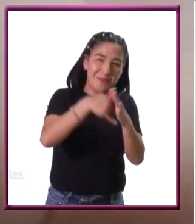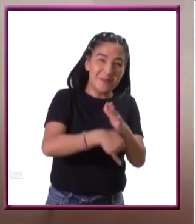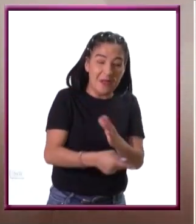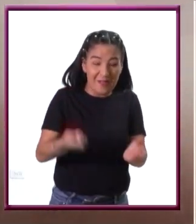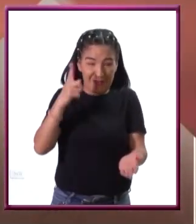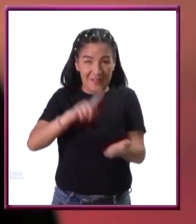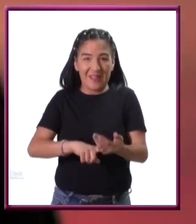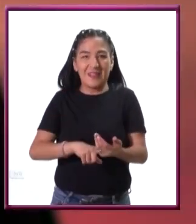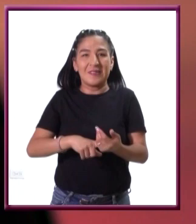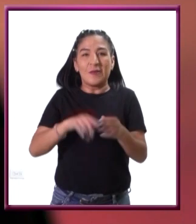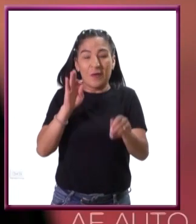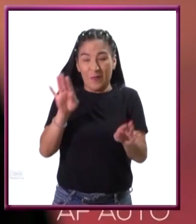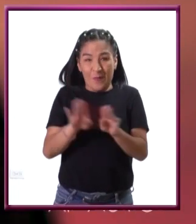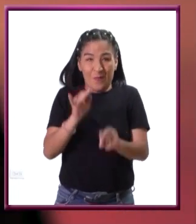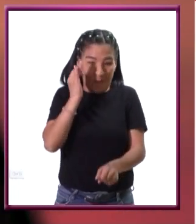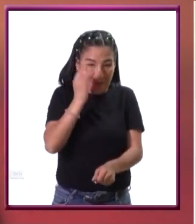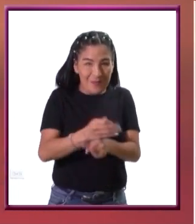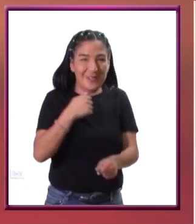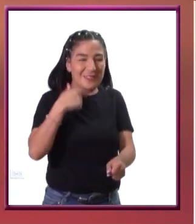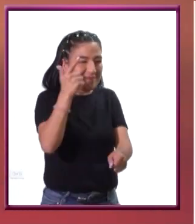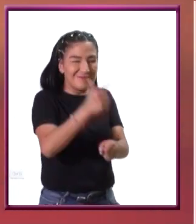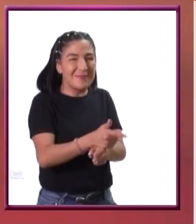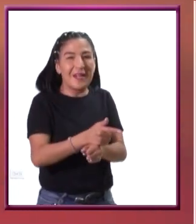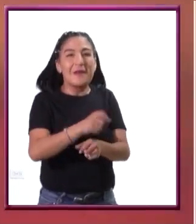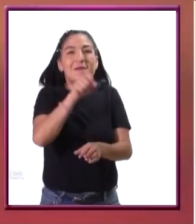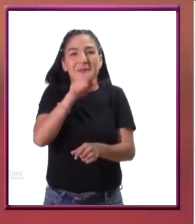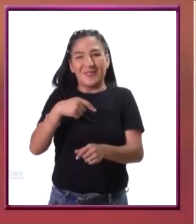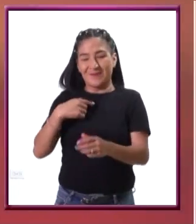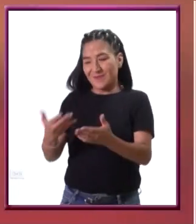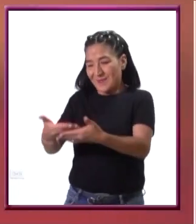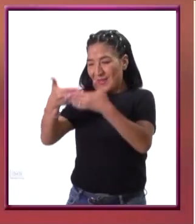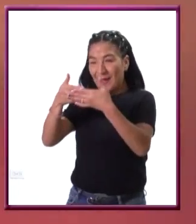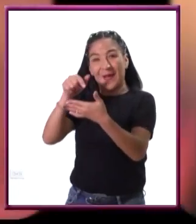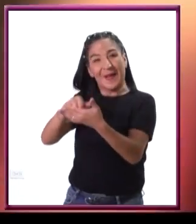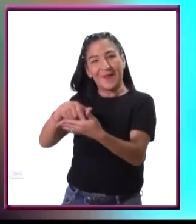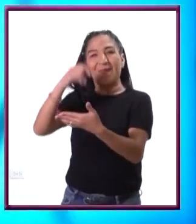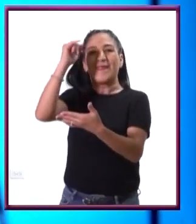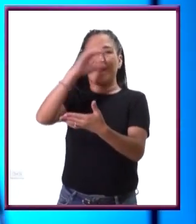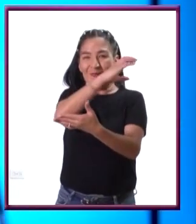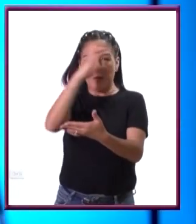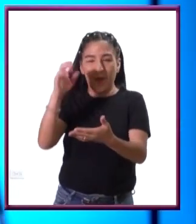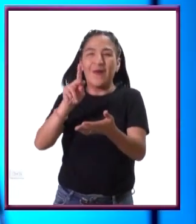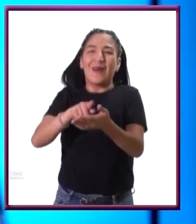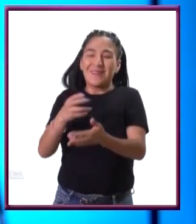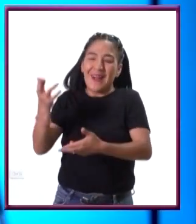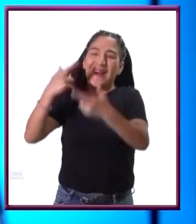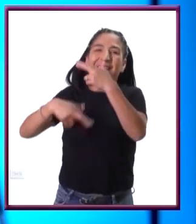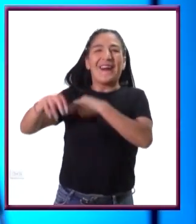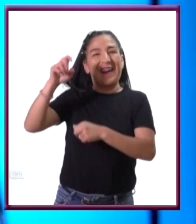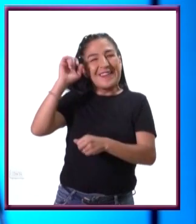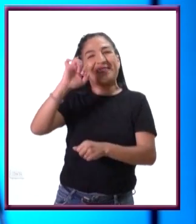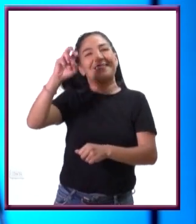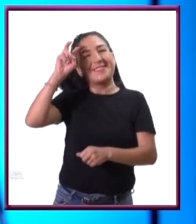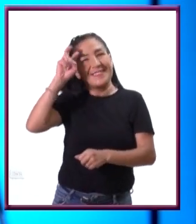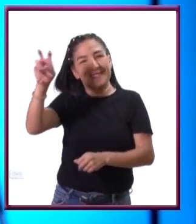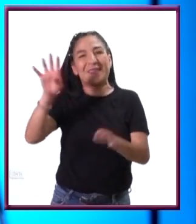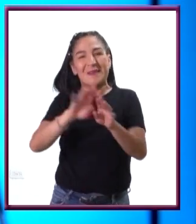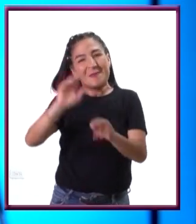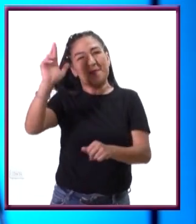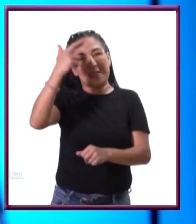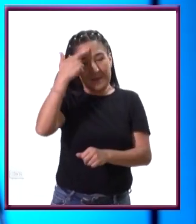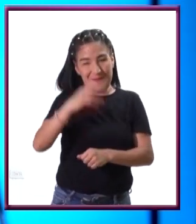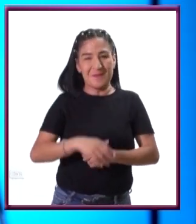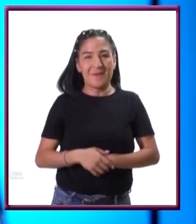ese instante hasta que vemos la misma imagen una y otra vez. En las siguientes imágenes vemos a